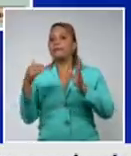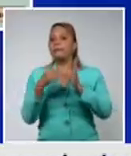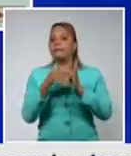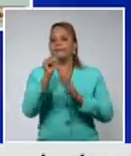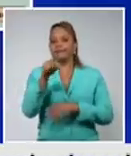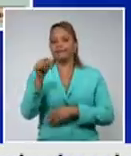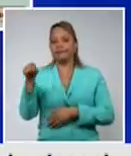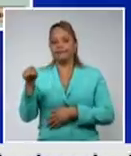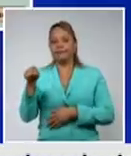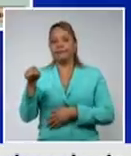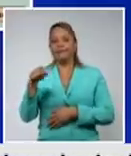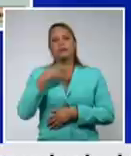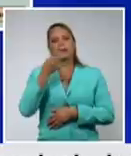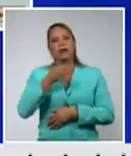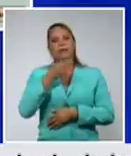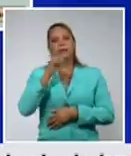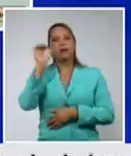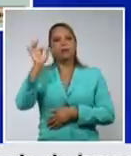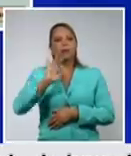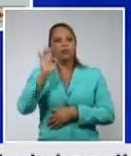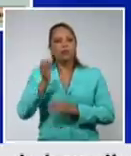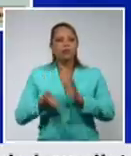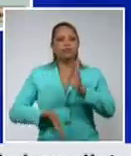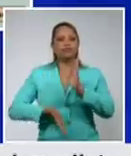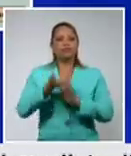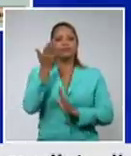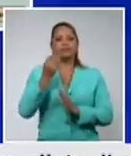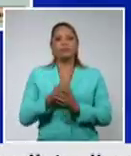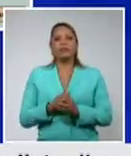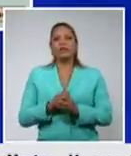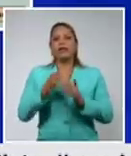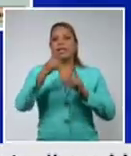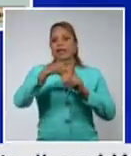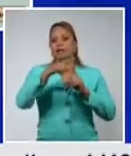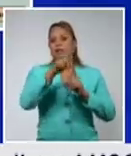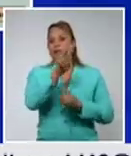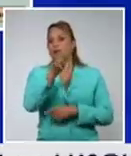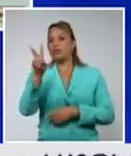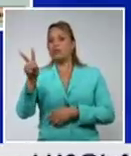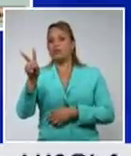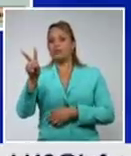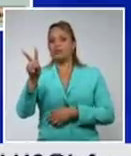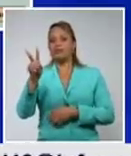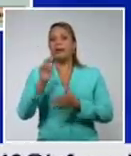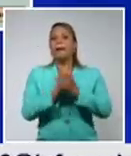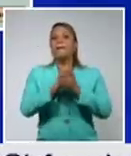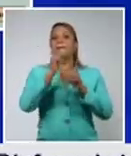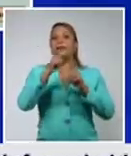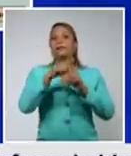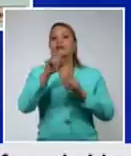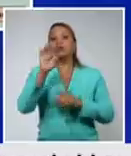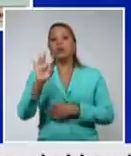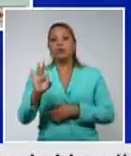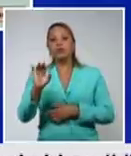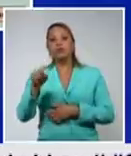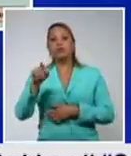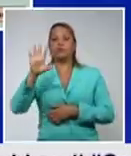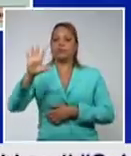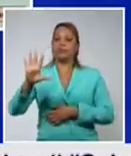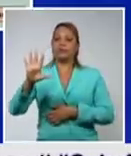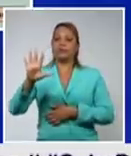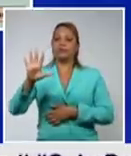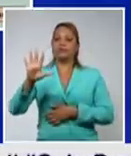los de las tasas más elevadas. Las Tunas con 12 y Matanzas con 8,5, pues